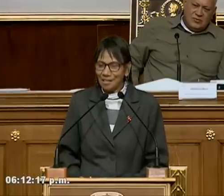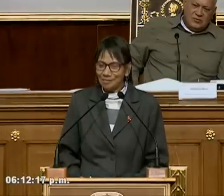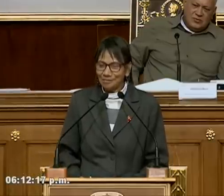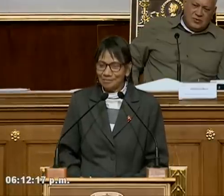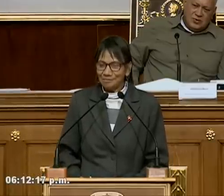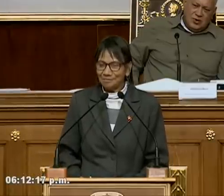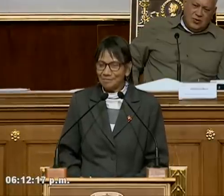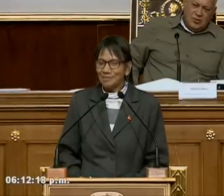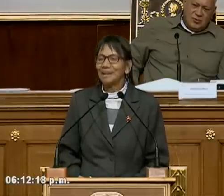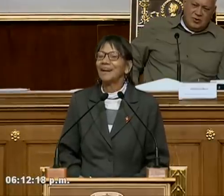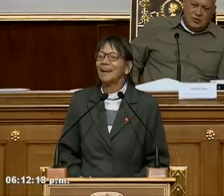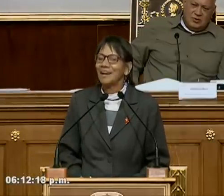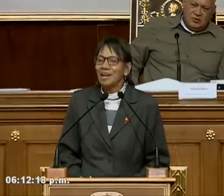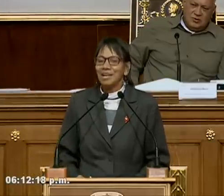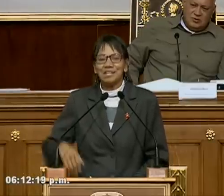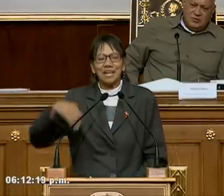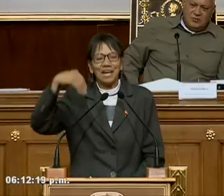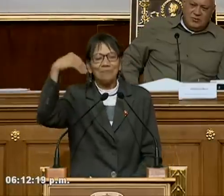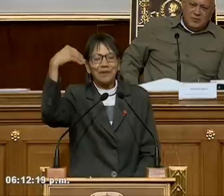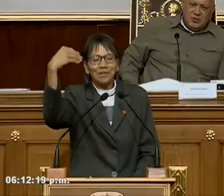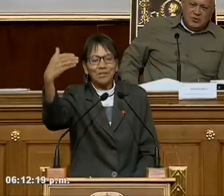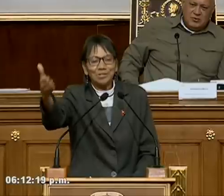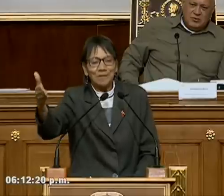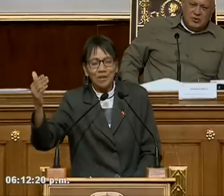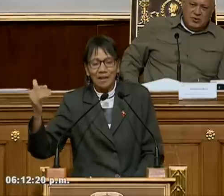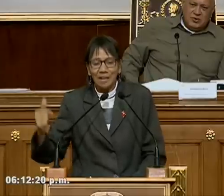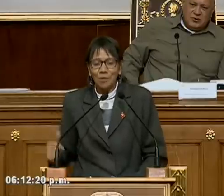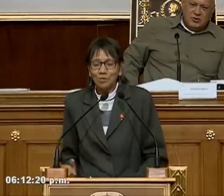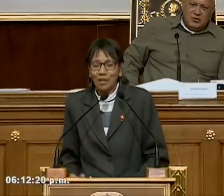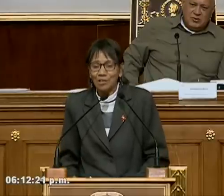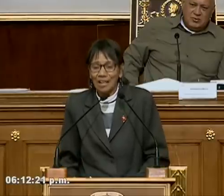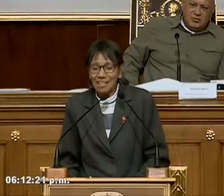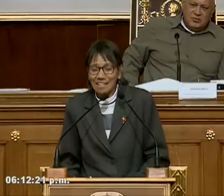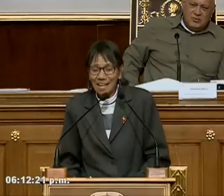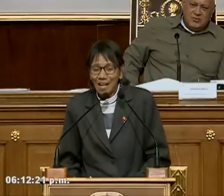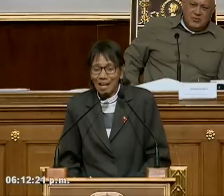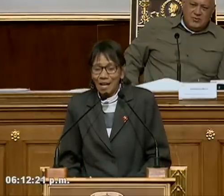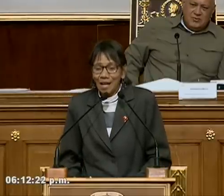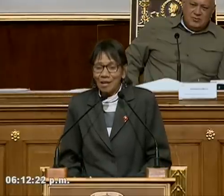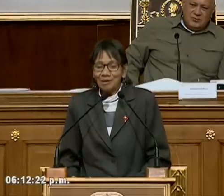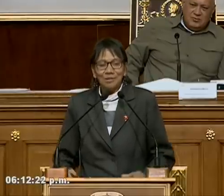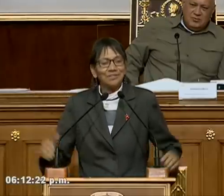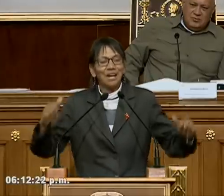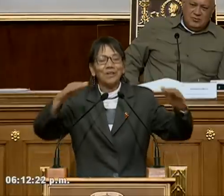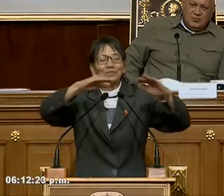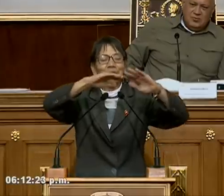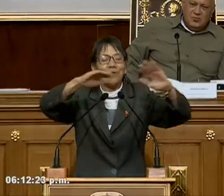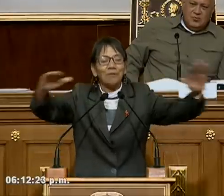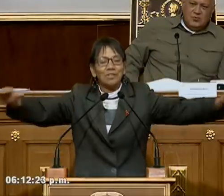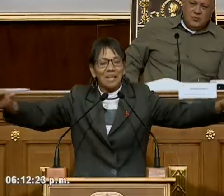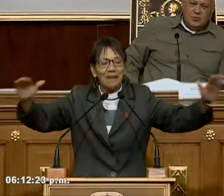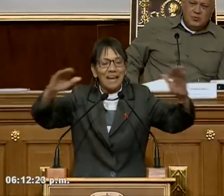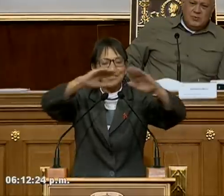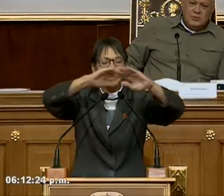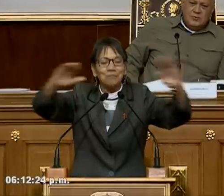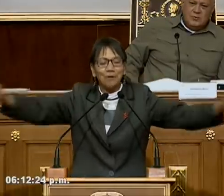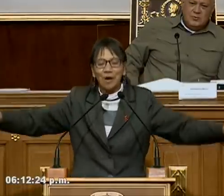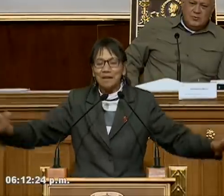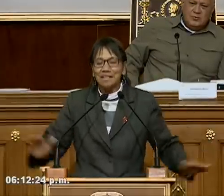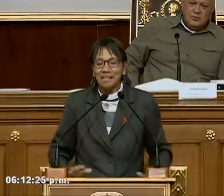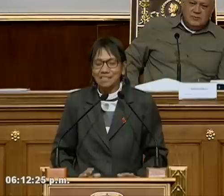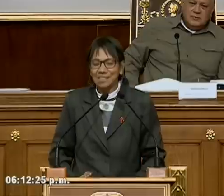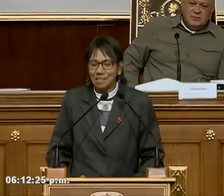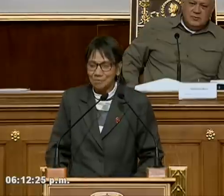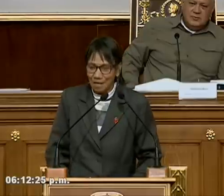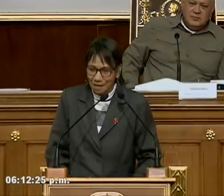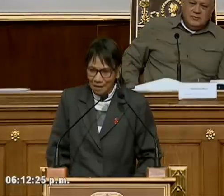cocaína? ¿Y quién es el mayor consumidor en el mundo de cocaína? Ya nuestro pueblo sabe eso y los pueblos de